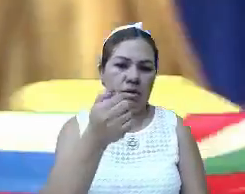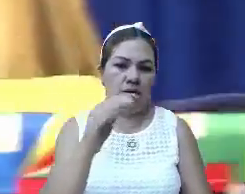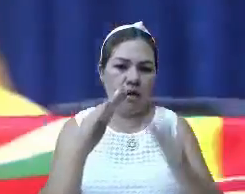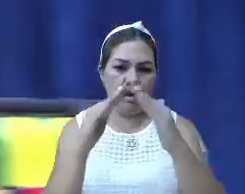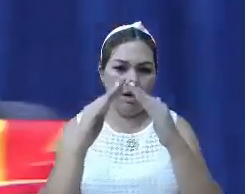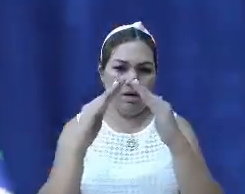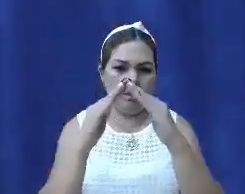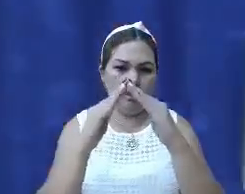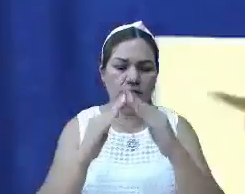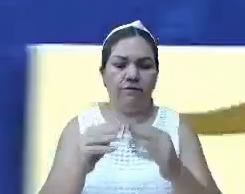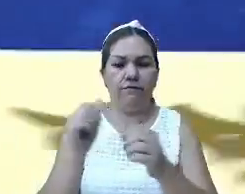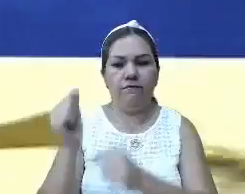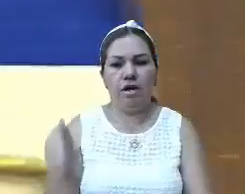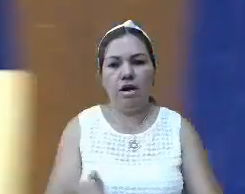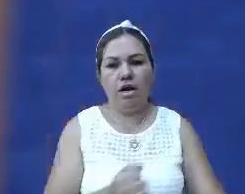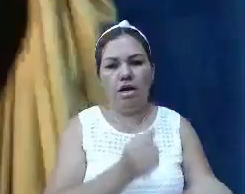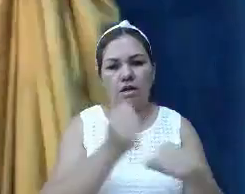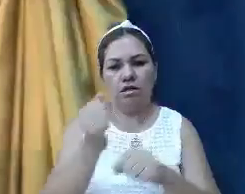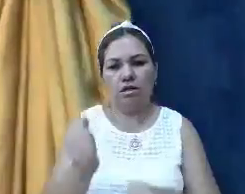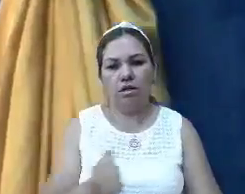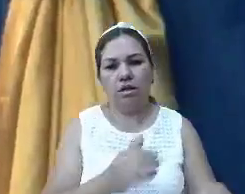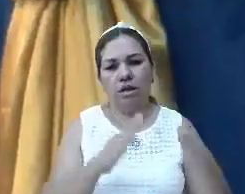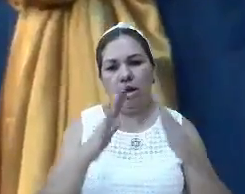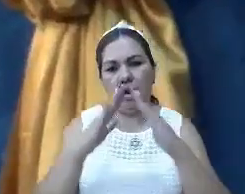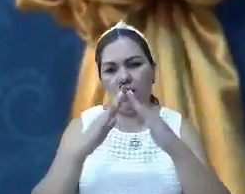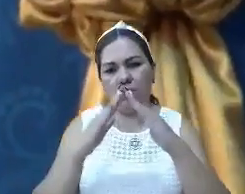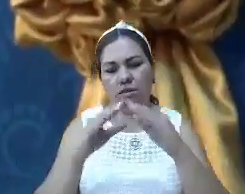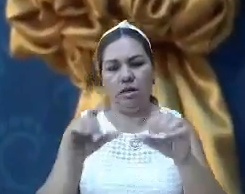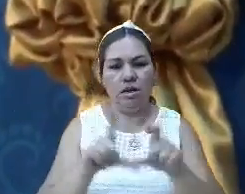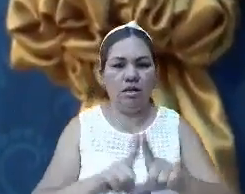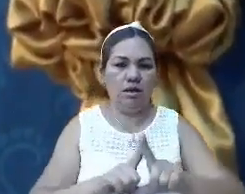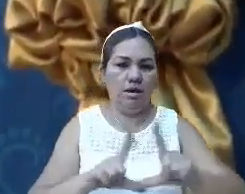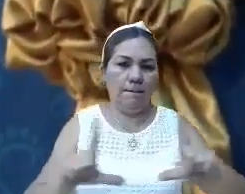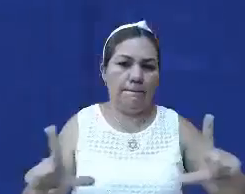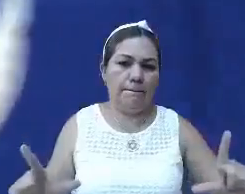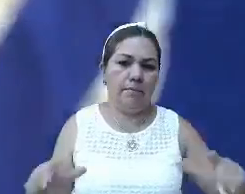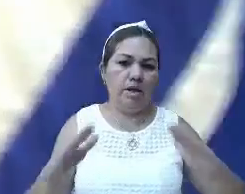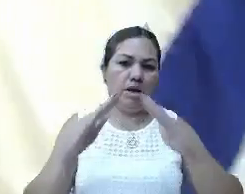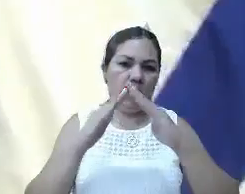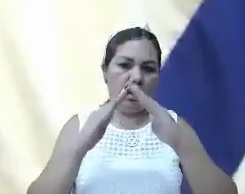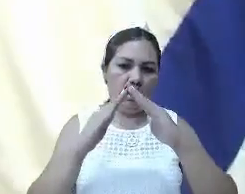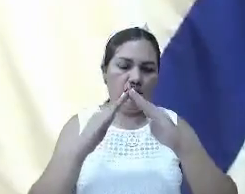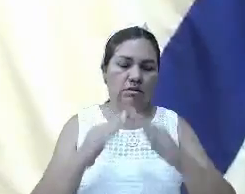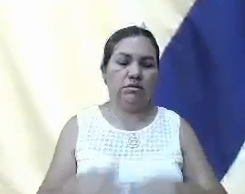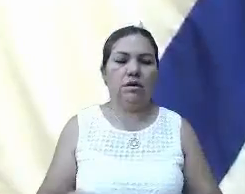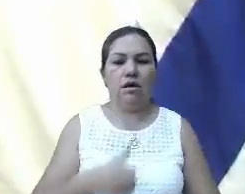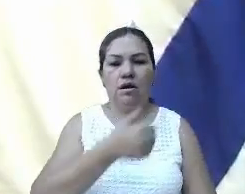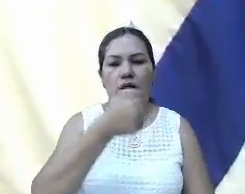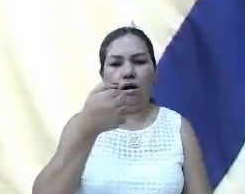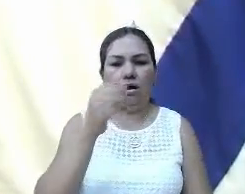Diga conmigo: barre la casa, limpia la casa y adorna la casa.